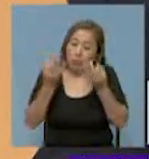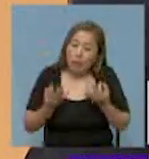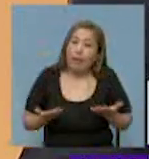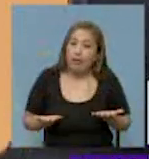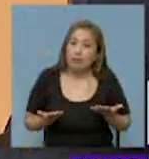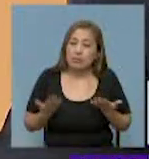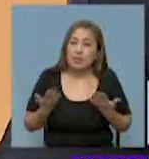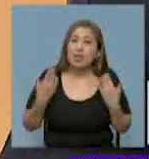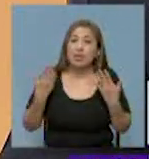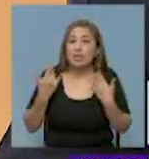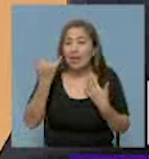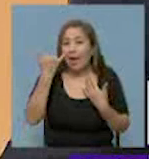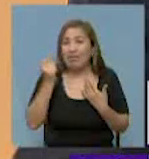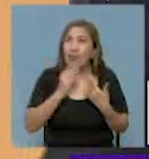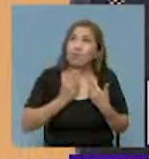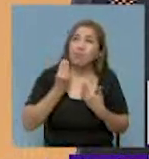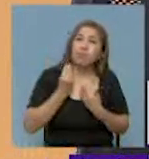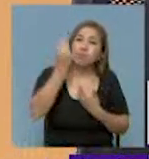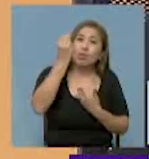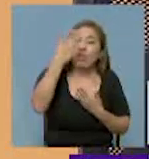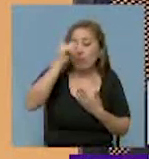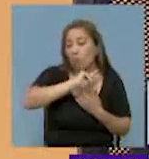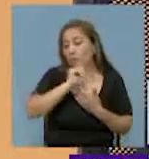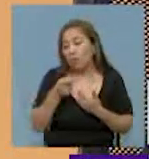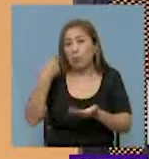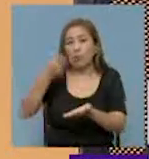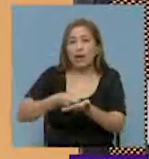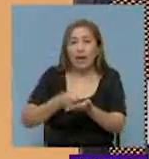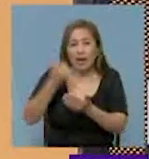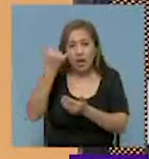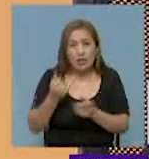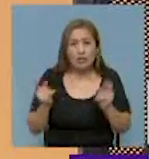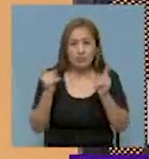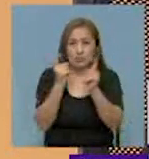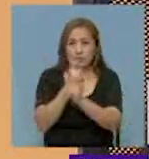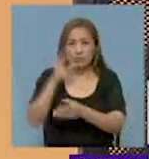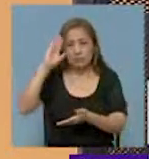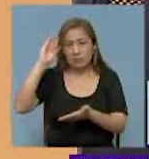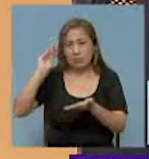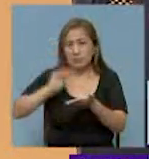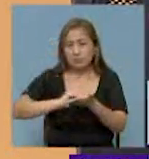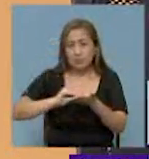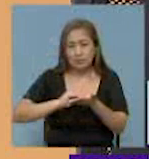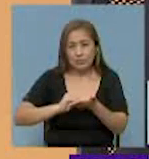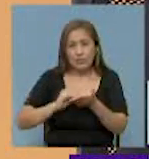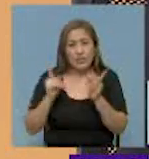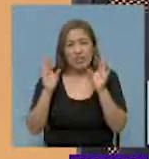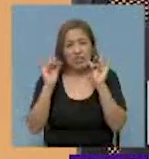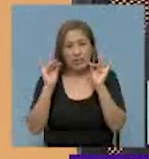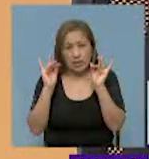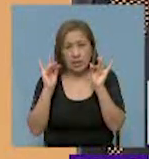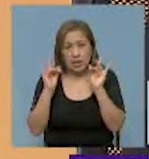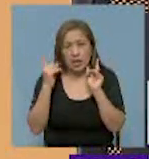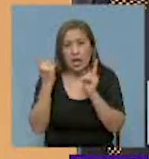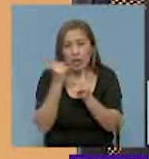y ya están haciendo para ser pagados han tenido dificultades administrativas es compleja la ellas